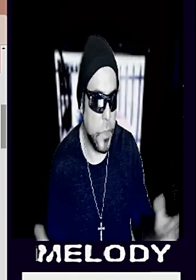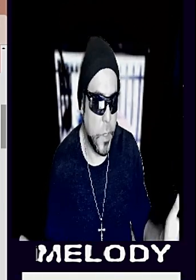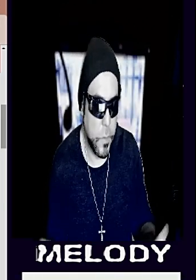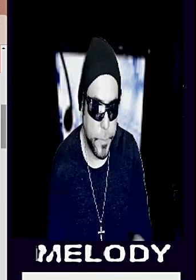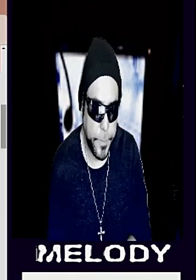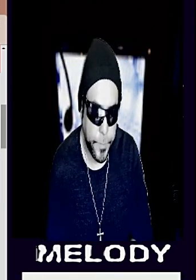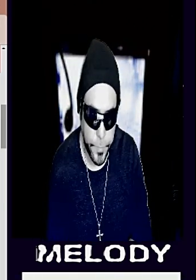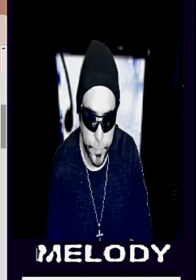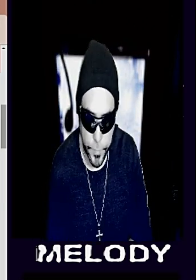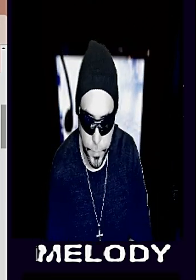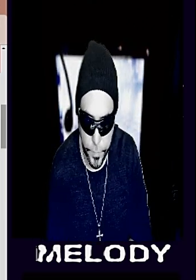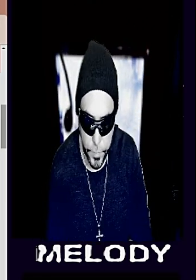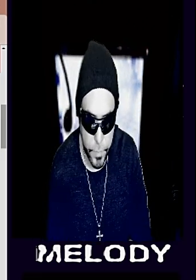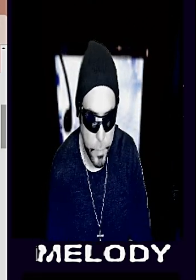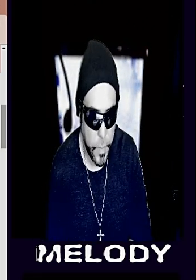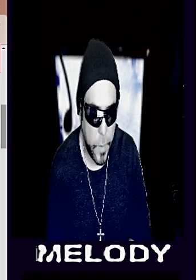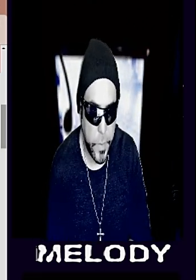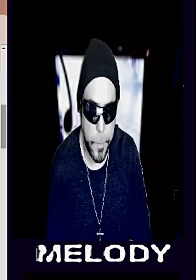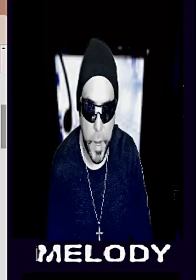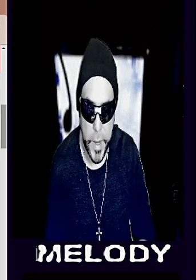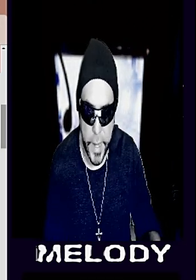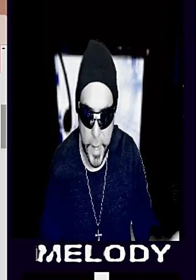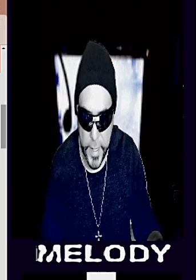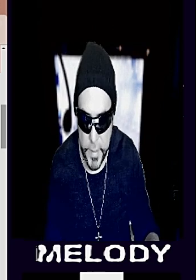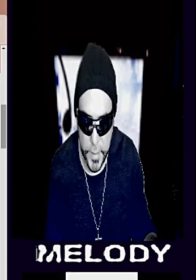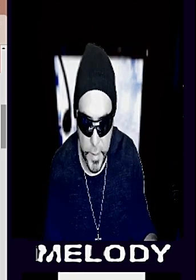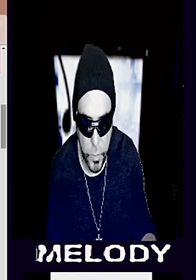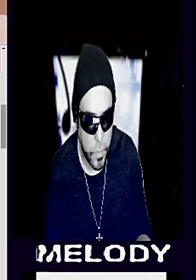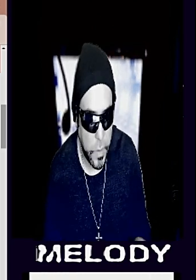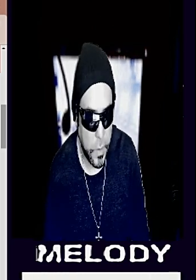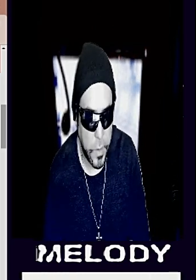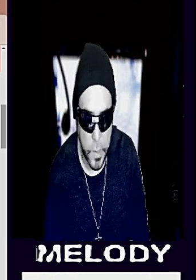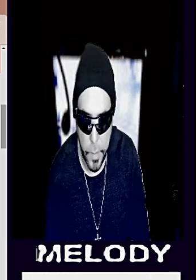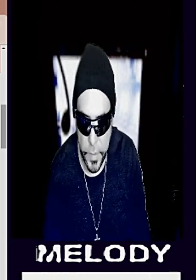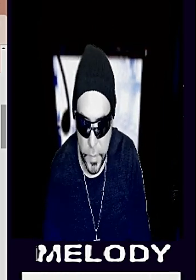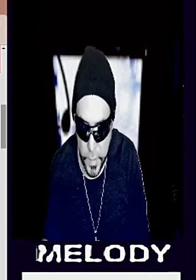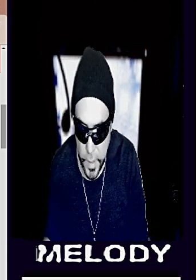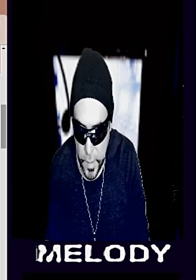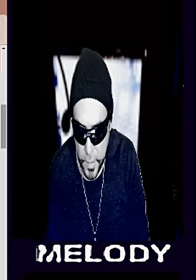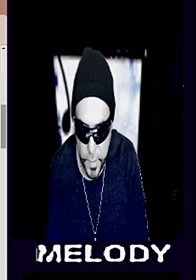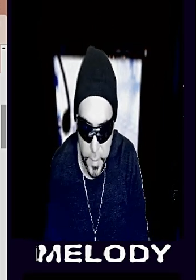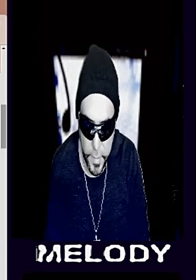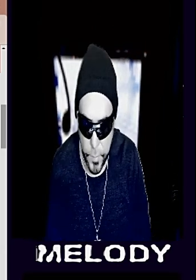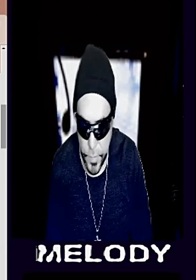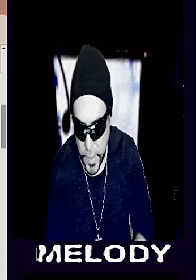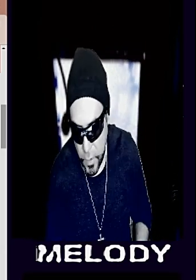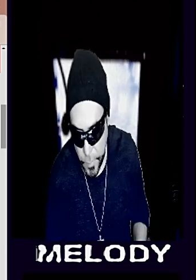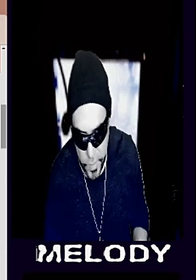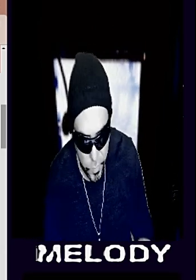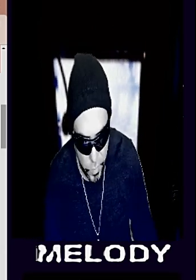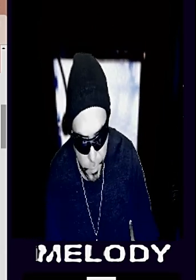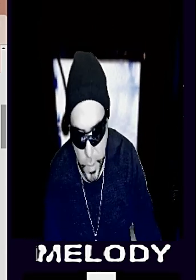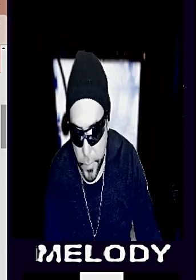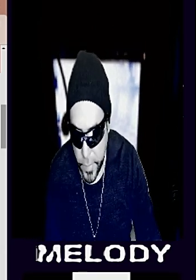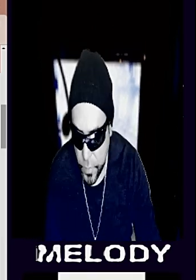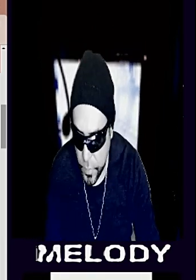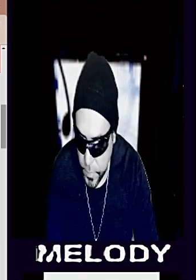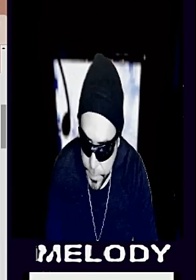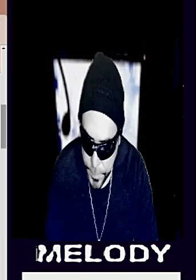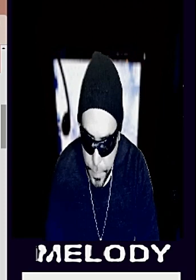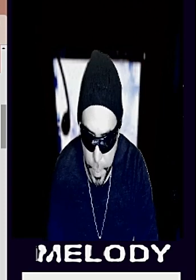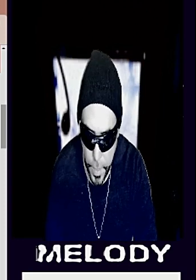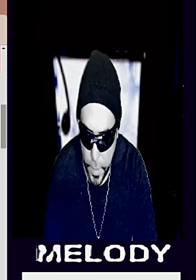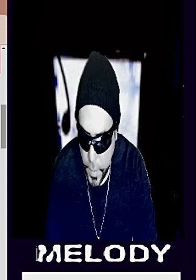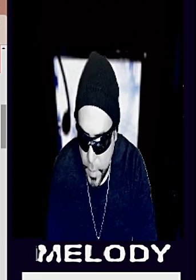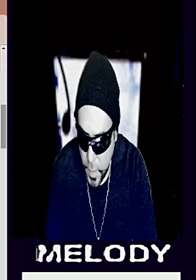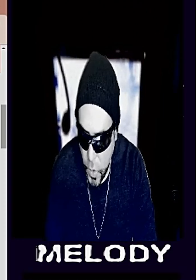cuando vas a un concierto, me venden playeras y todo el que se va a presentar. Pues acá lo mismo, ¿no? Por el evento.